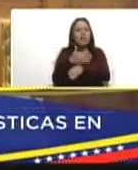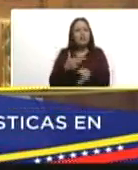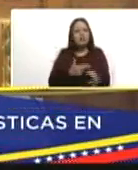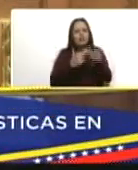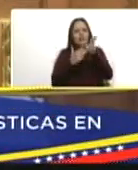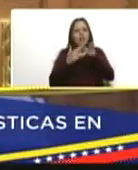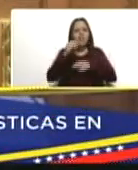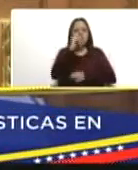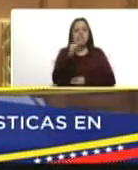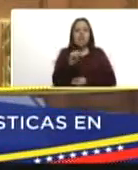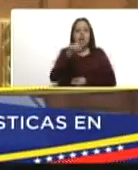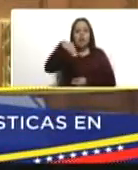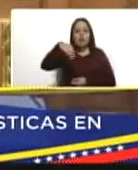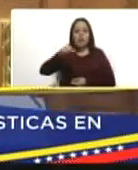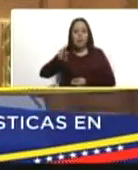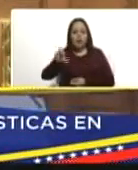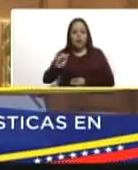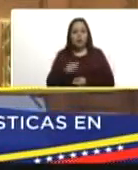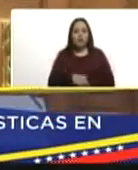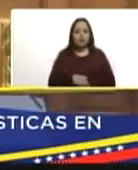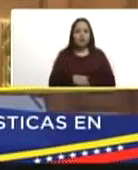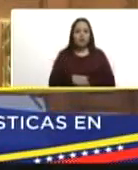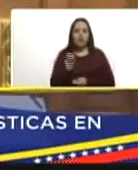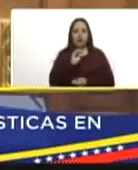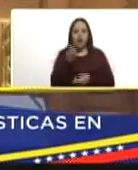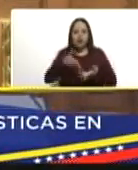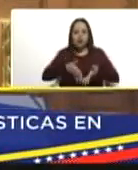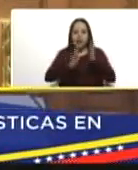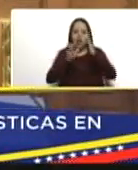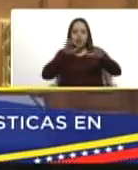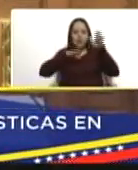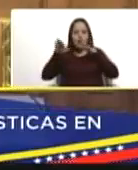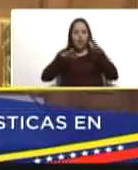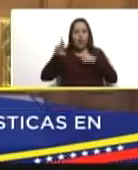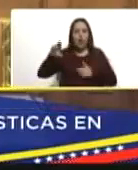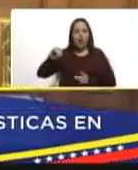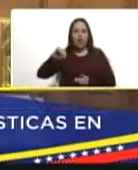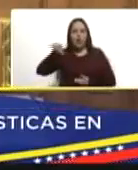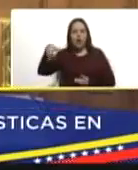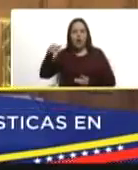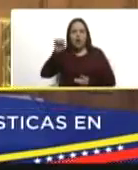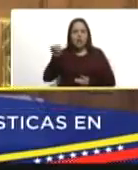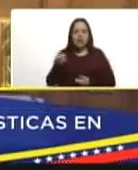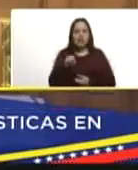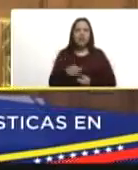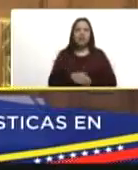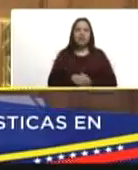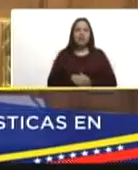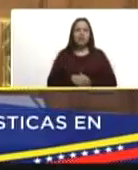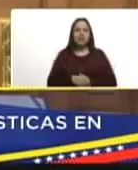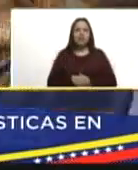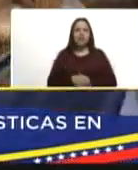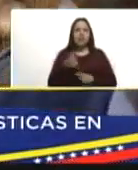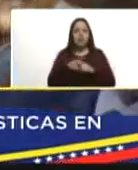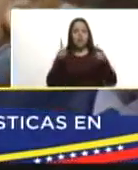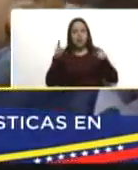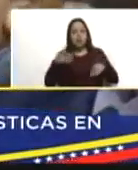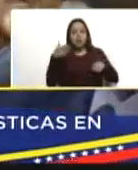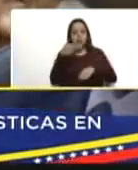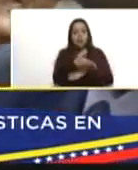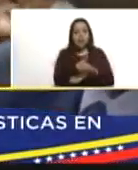turística Fernando Soto Roja en el bachiller en el turimiquire Pero además ir a